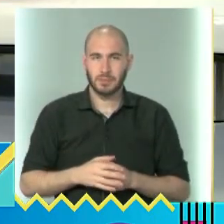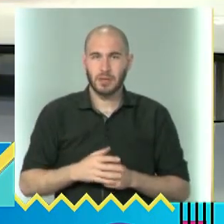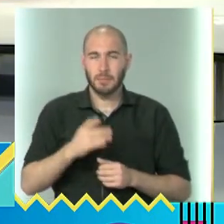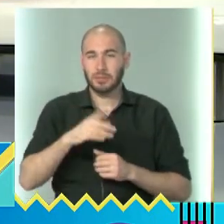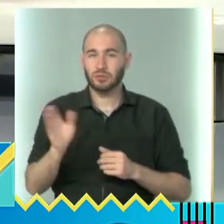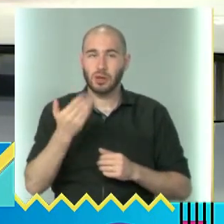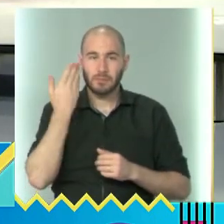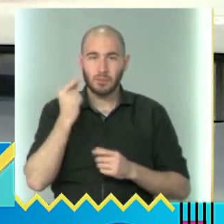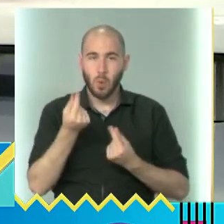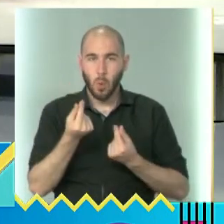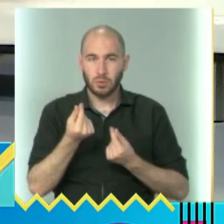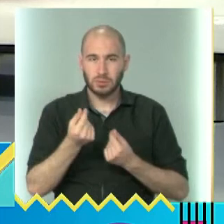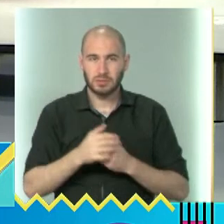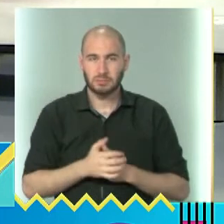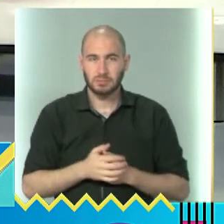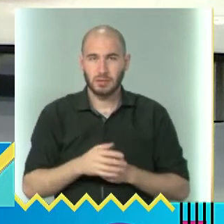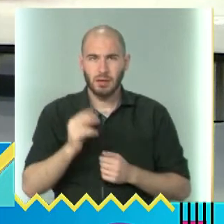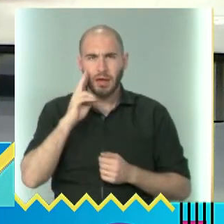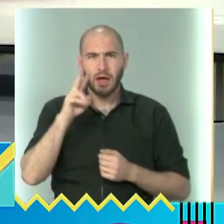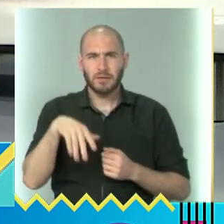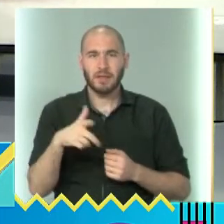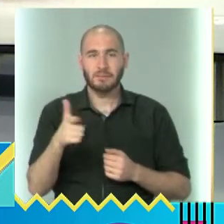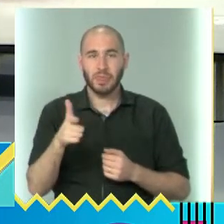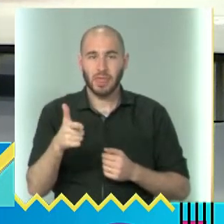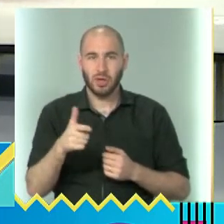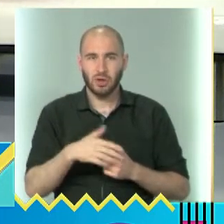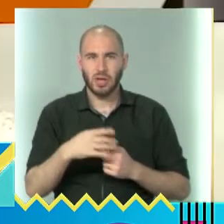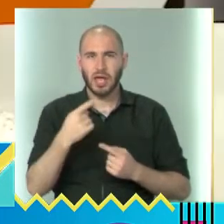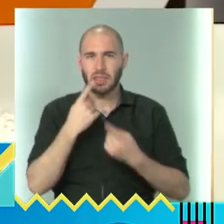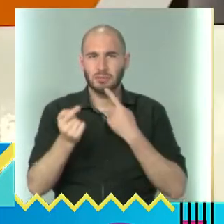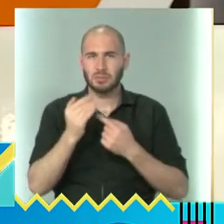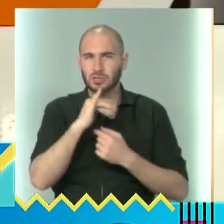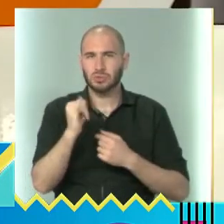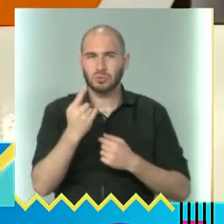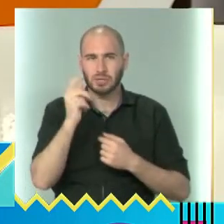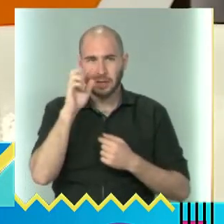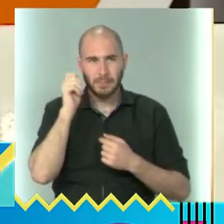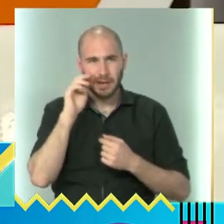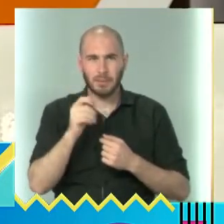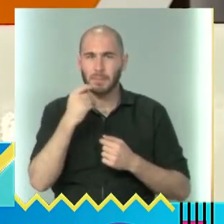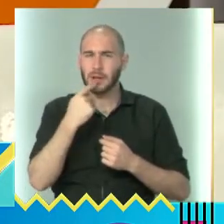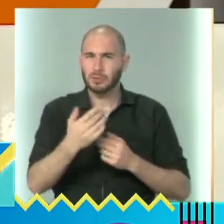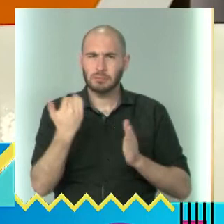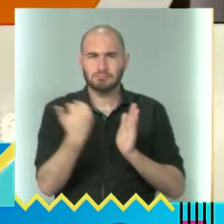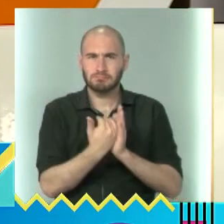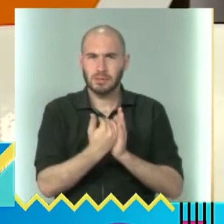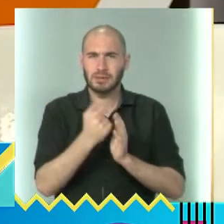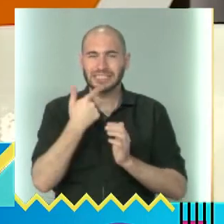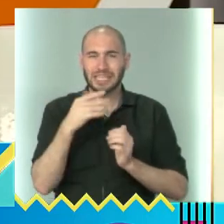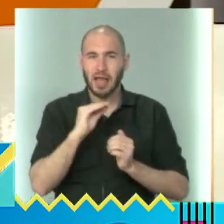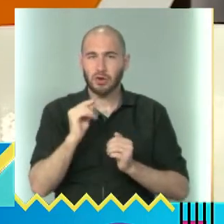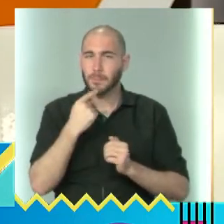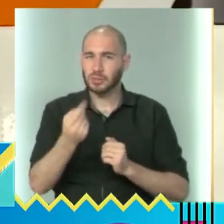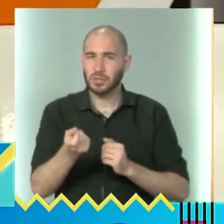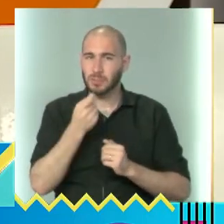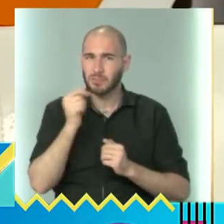todos los que usan Facebook el hecho de ver el video de la entrevista a Zuckerberg. Sí, porque hay una pregunta muy puntual donde uno de los senadores le pregunta